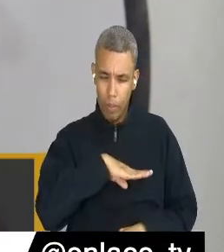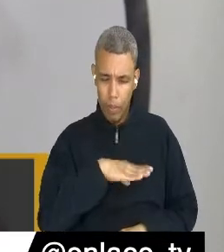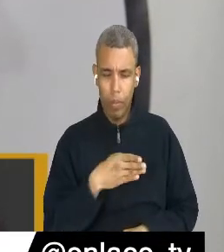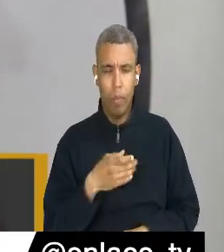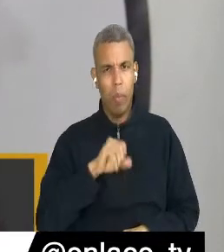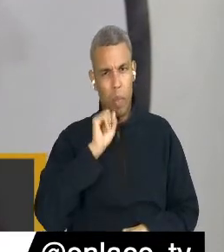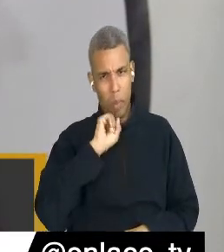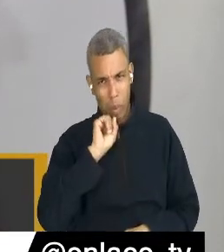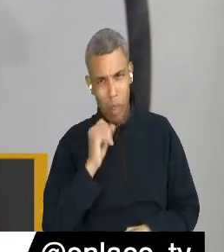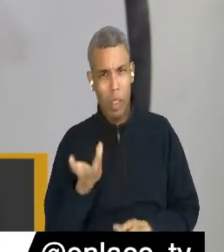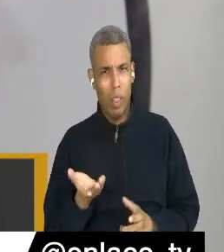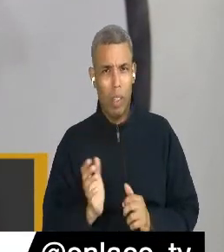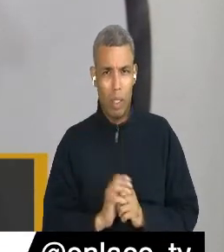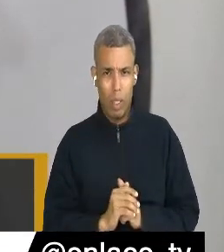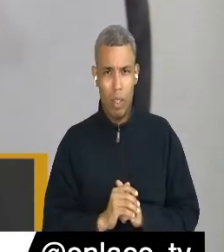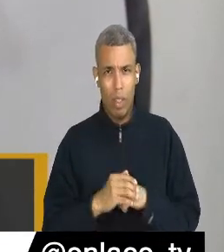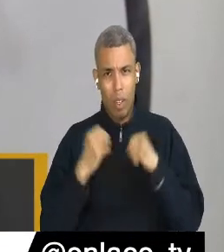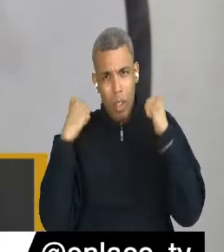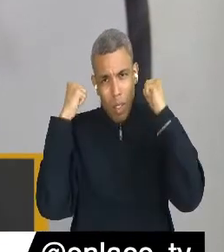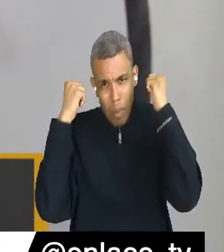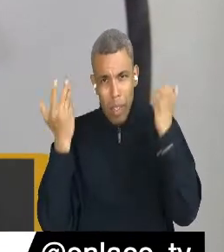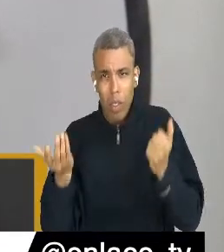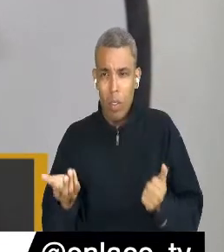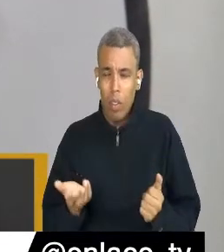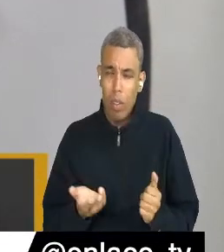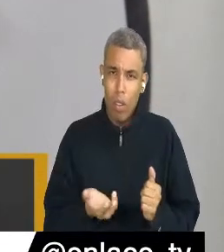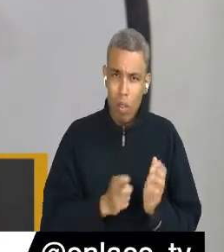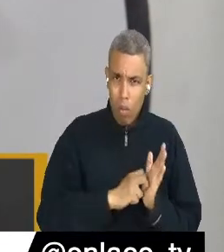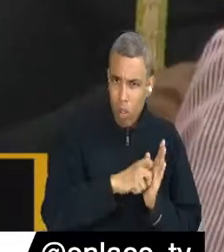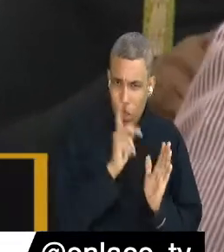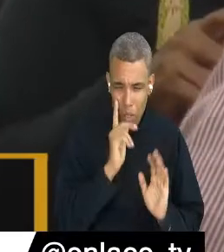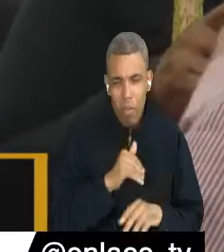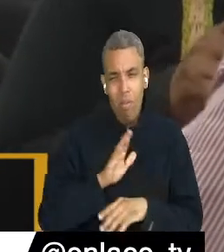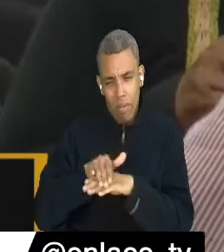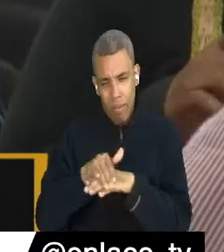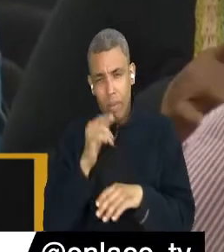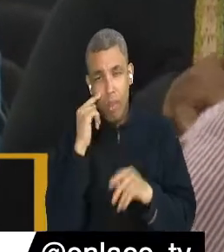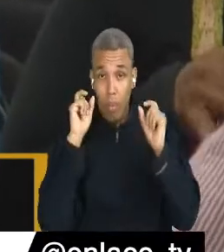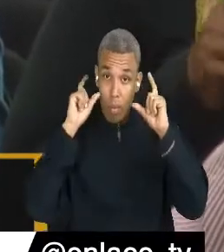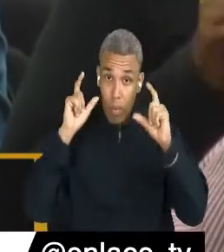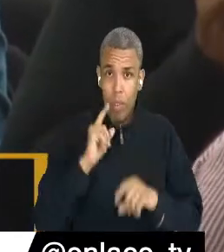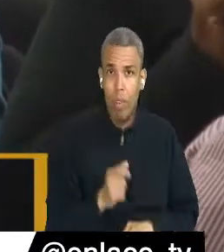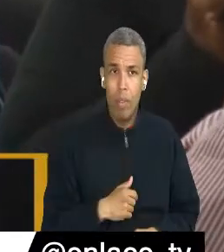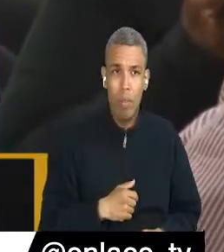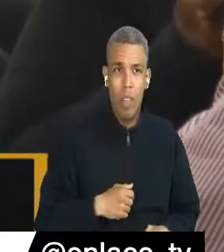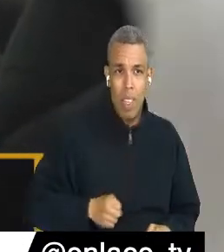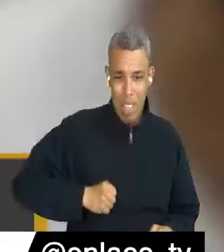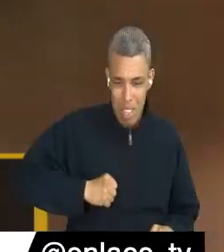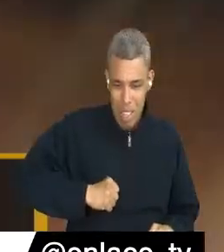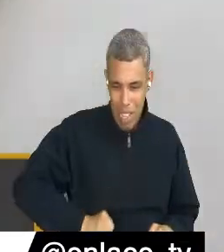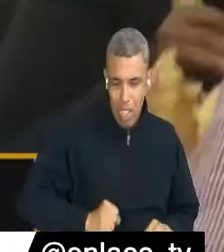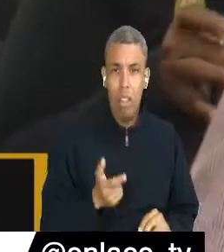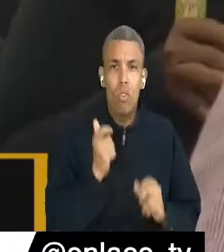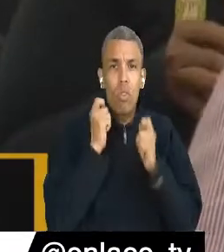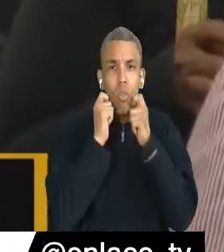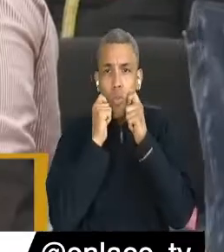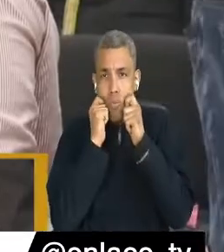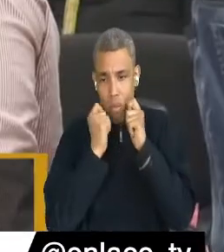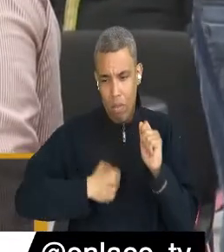rutas de protección a los defensores y defensoras de derechos humanos, igualmente a la fiscalía, que